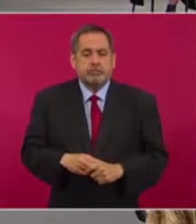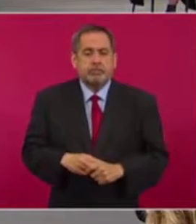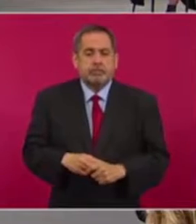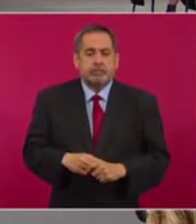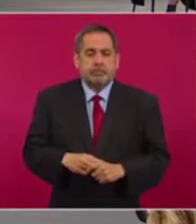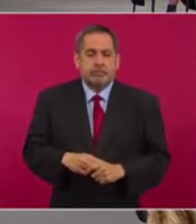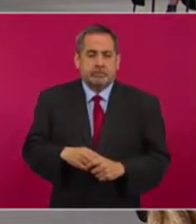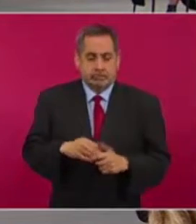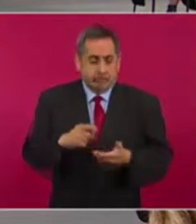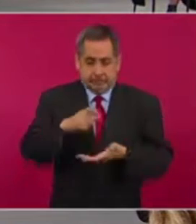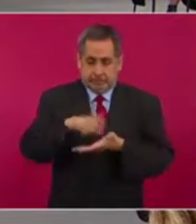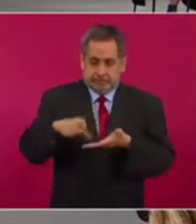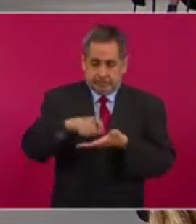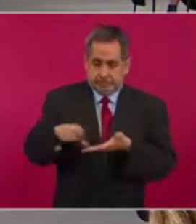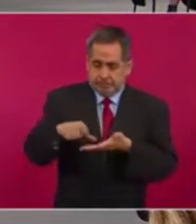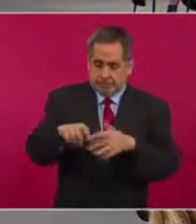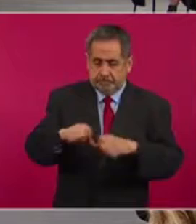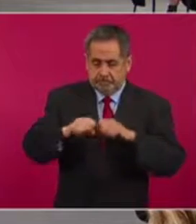y ayudan,